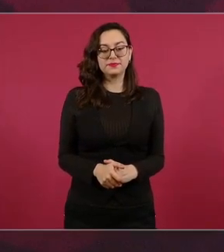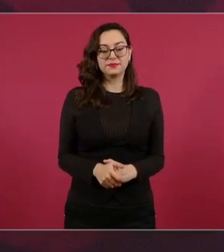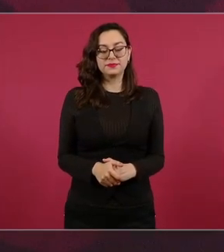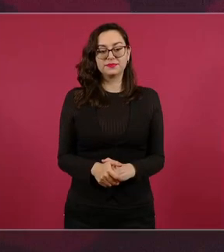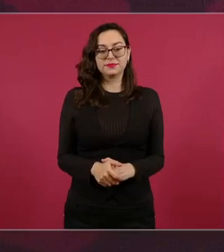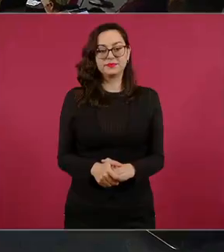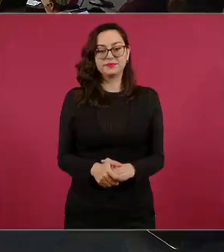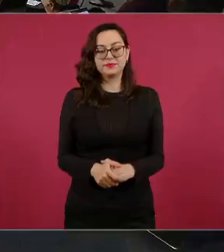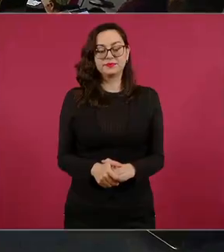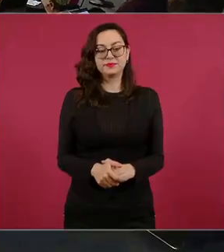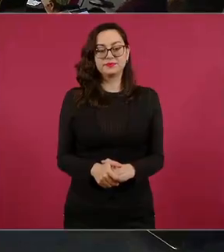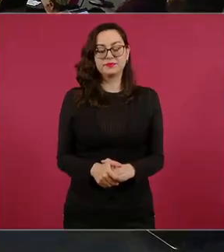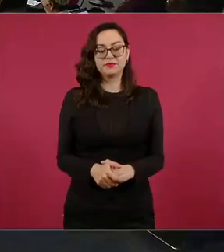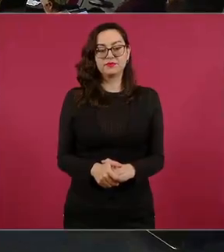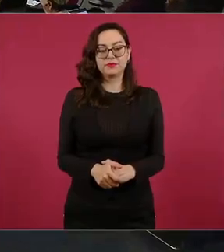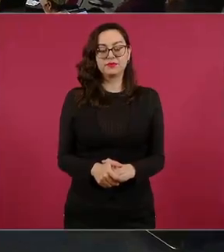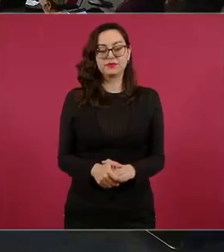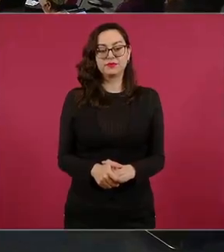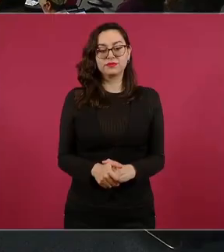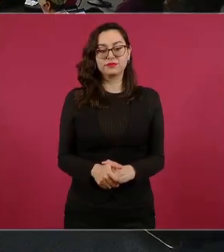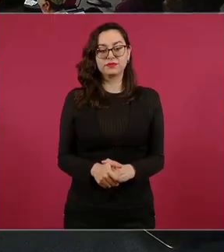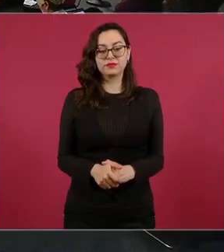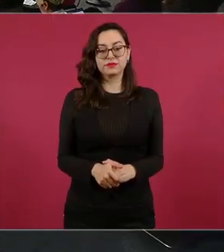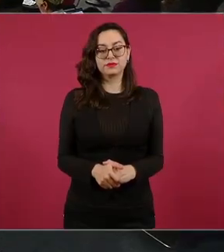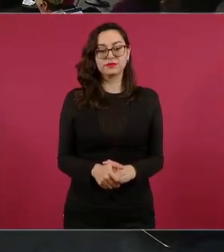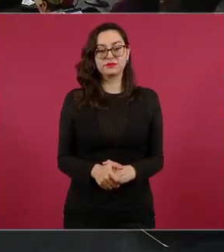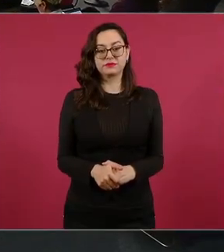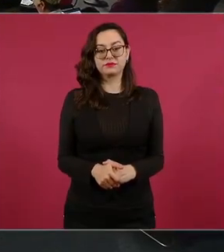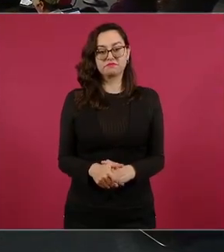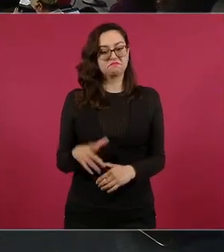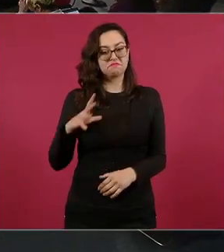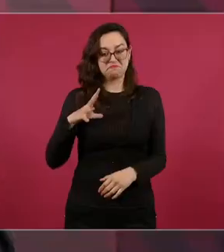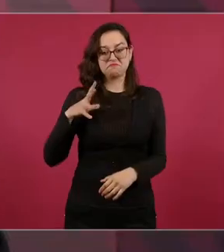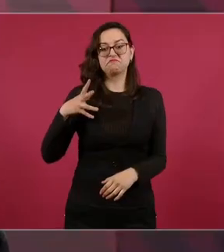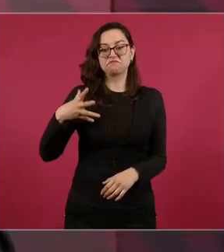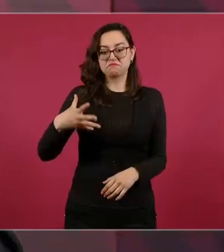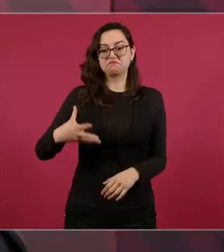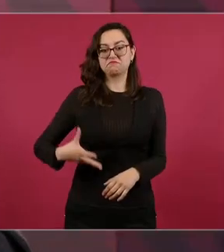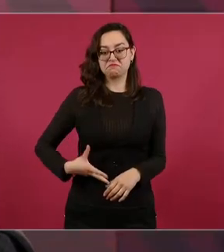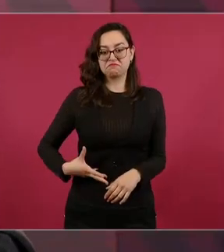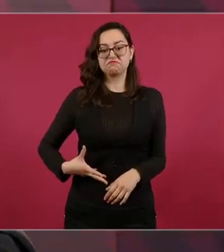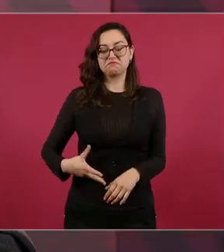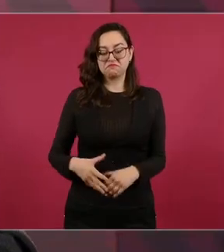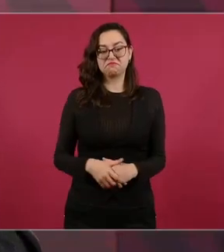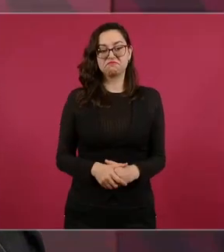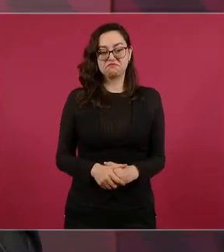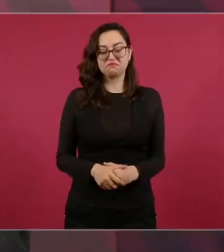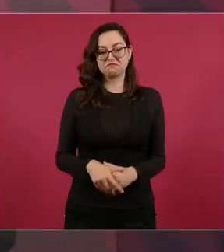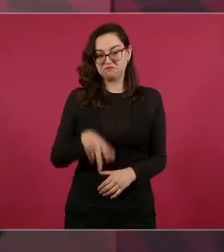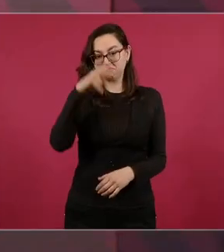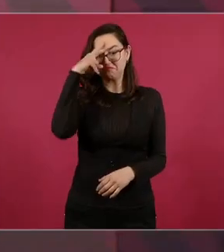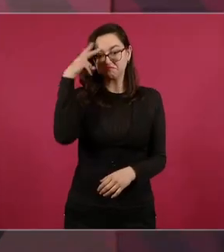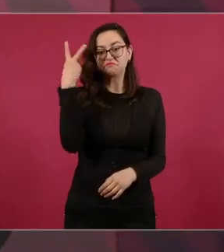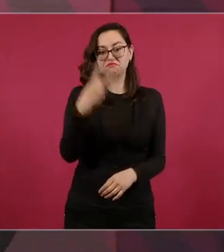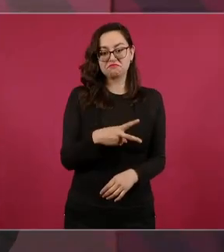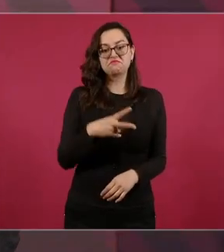es un orgullo ser mexicano